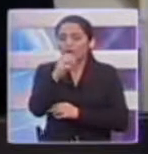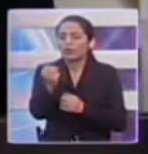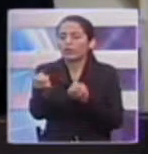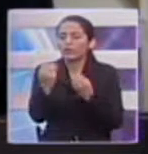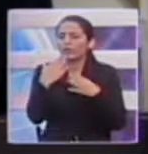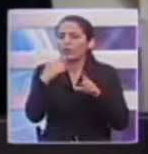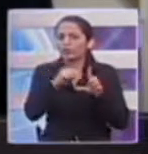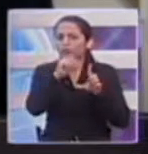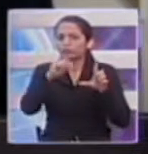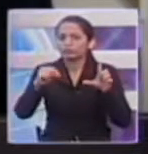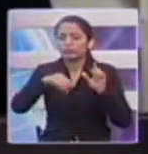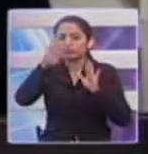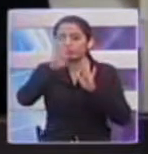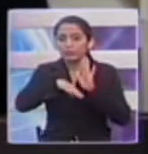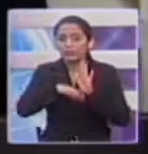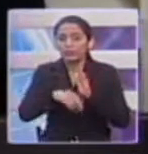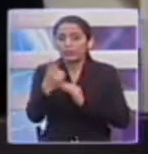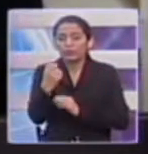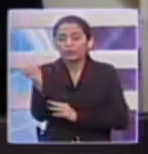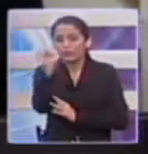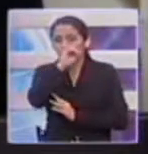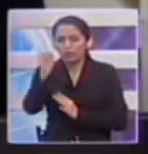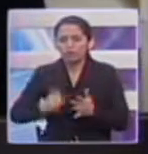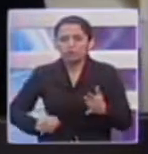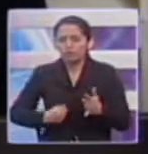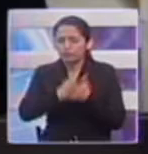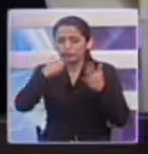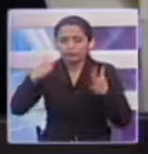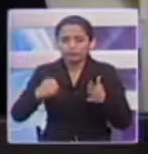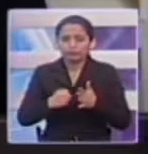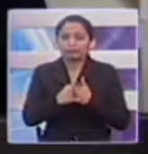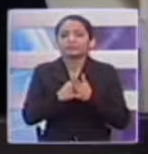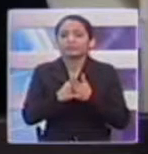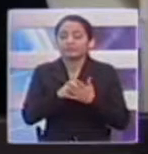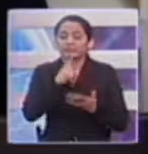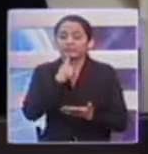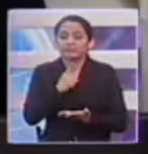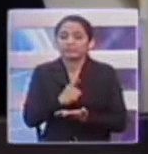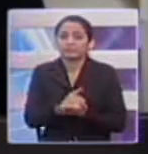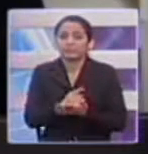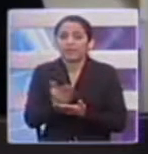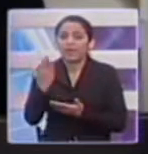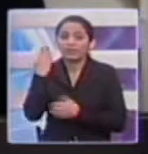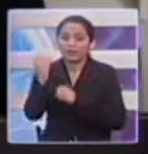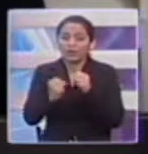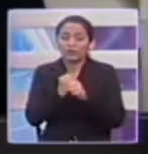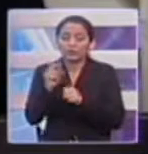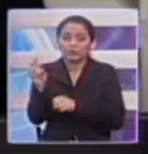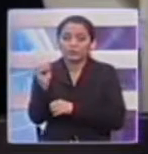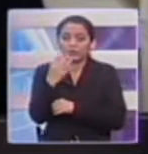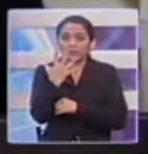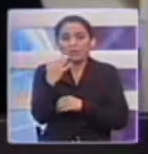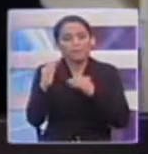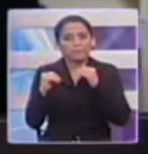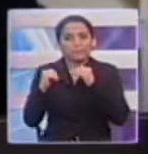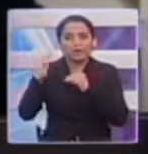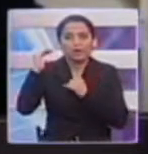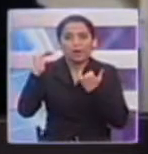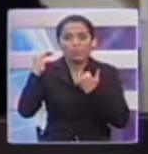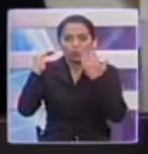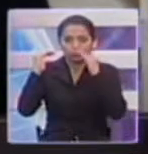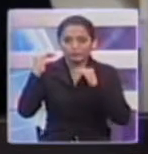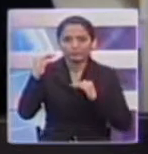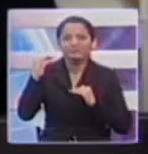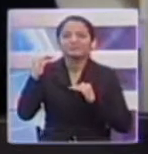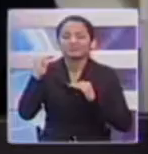reducido un 12% los siniestros de tránsito en comparación con este mismo periodo en el 2015 por lo tanto creemos que estas campañas son